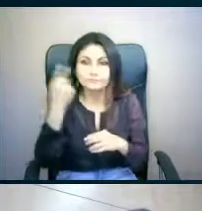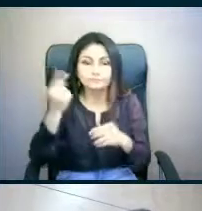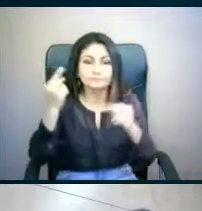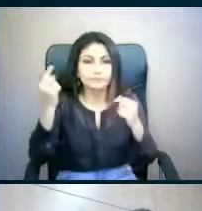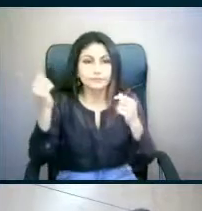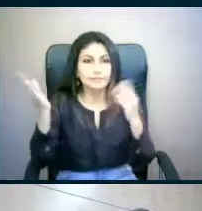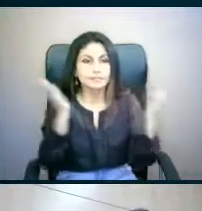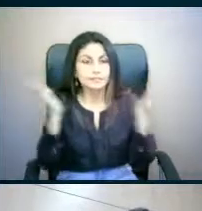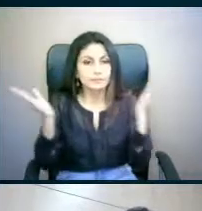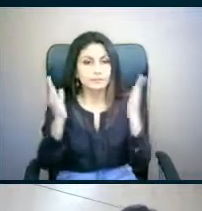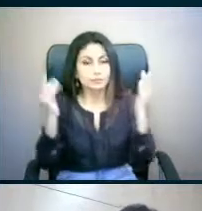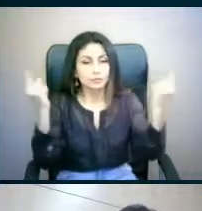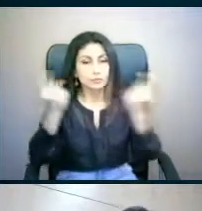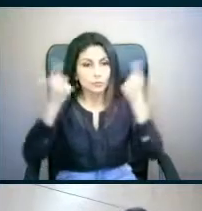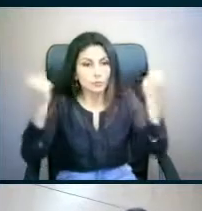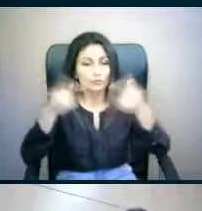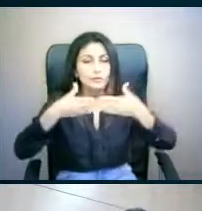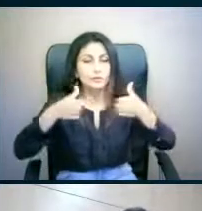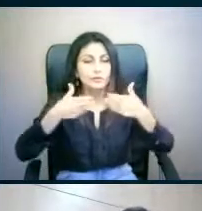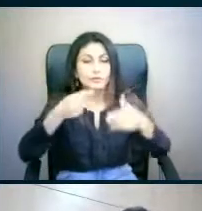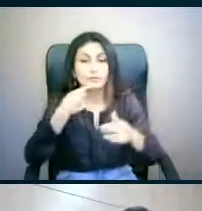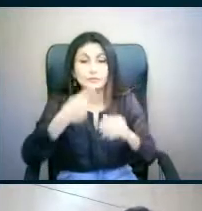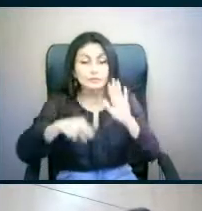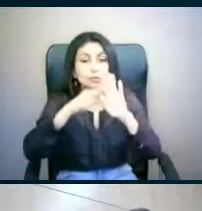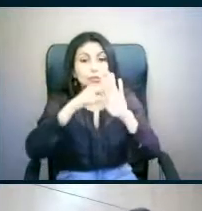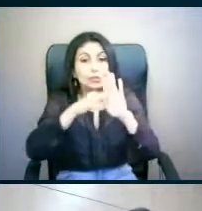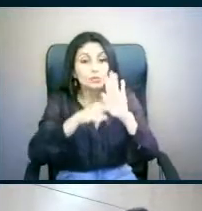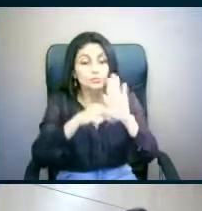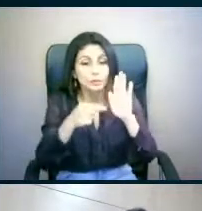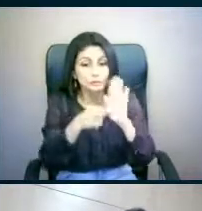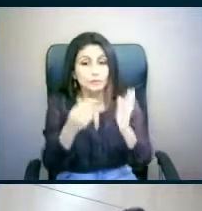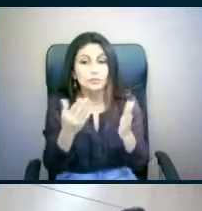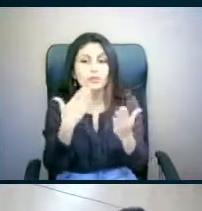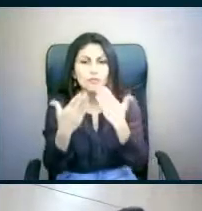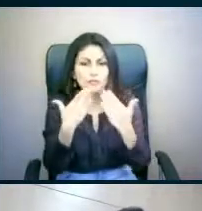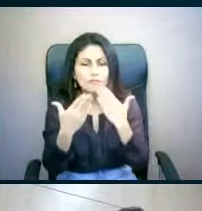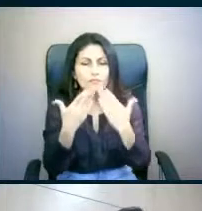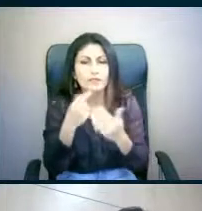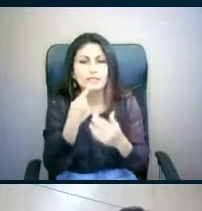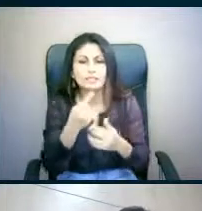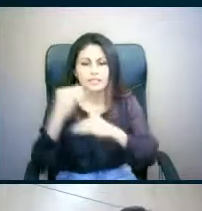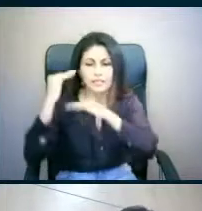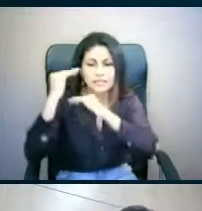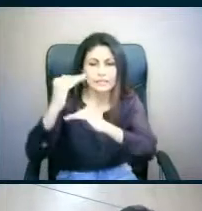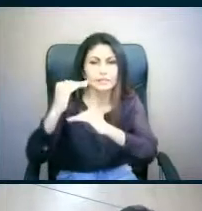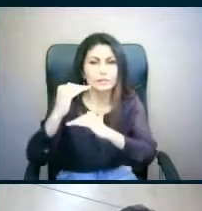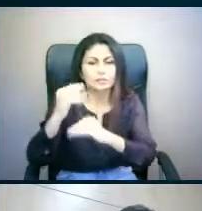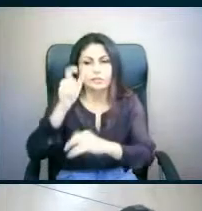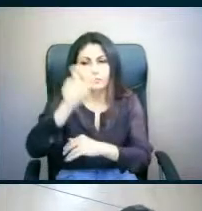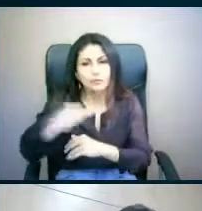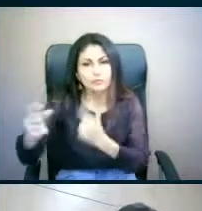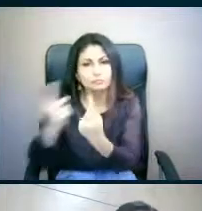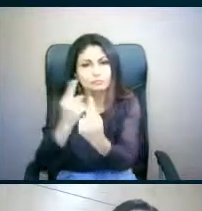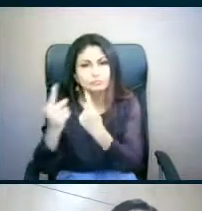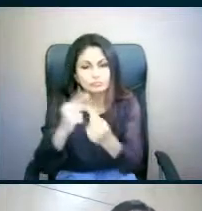Panamá, establece en la norma de confiabilidad cuáles son esos límites por cada